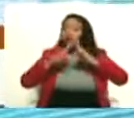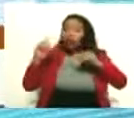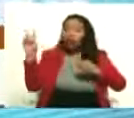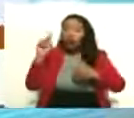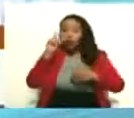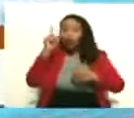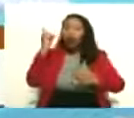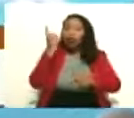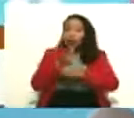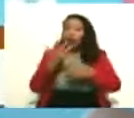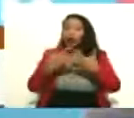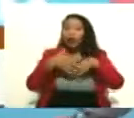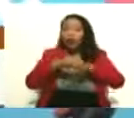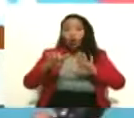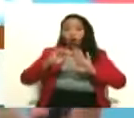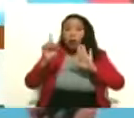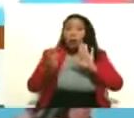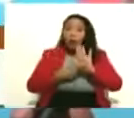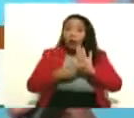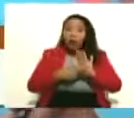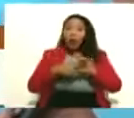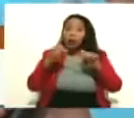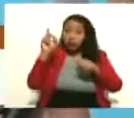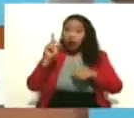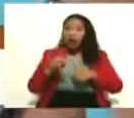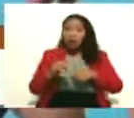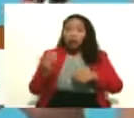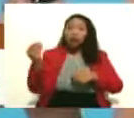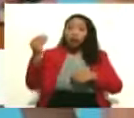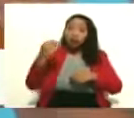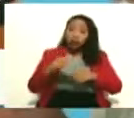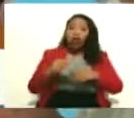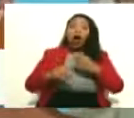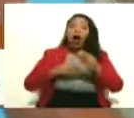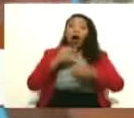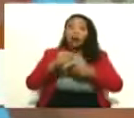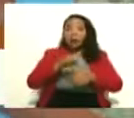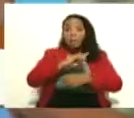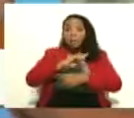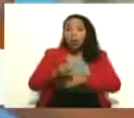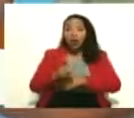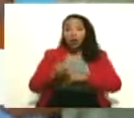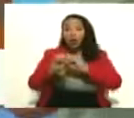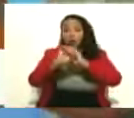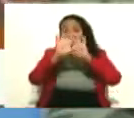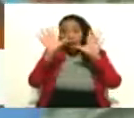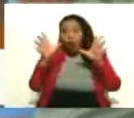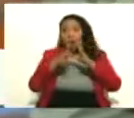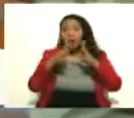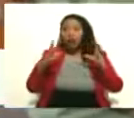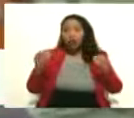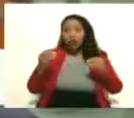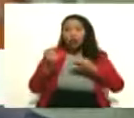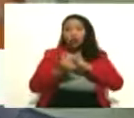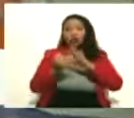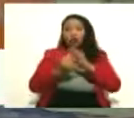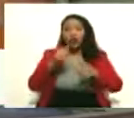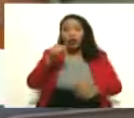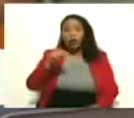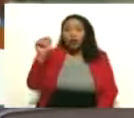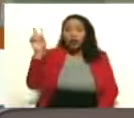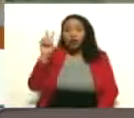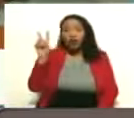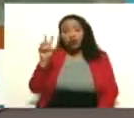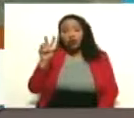los venezolanos estamos unidos. Y es también, además, para darle un mandato claro a todas las instituciones del Estado